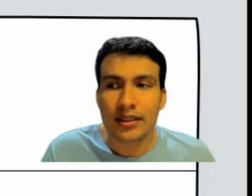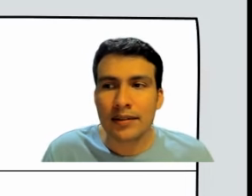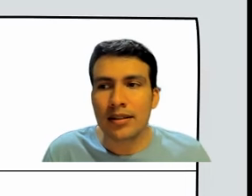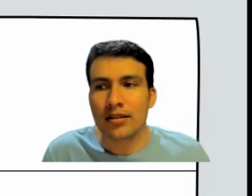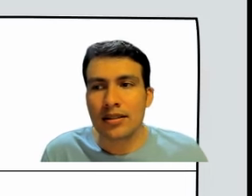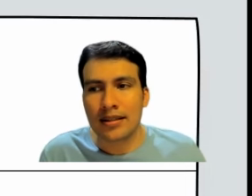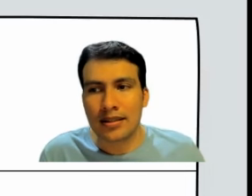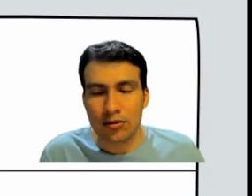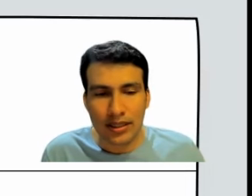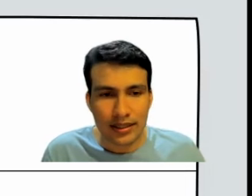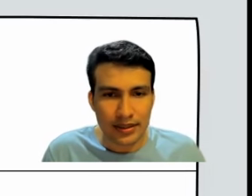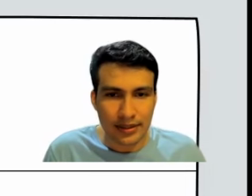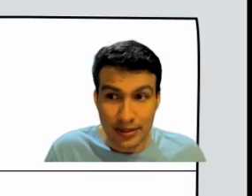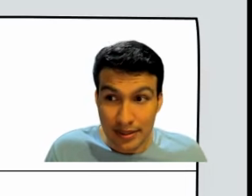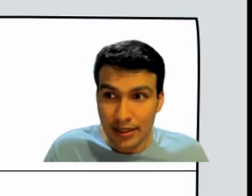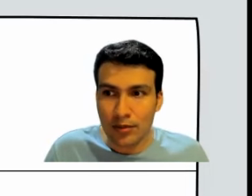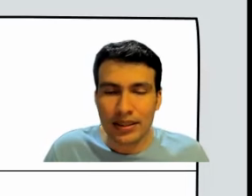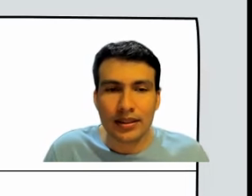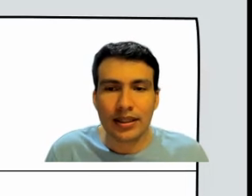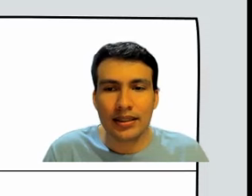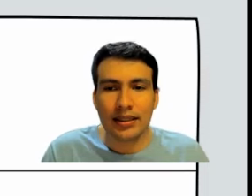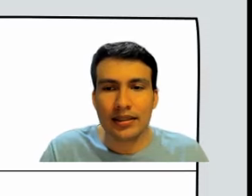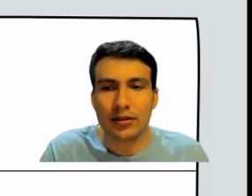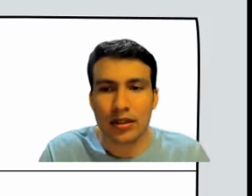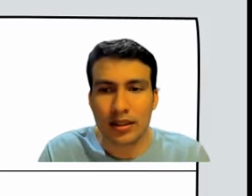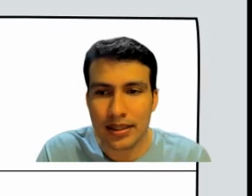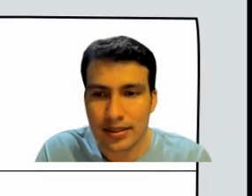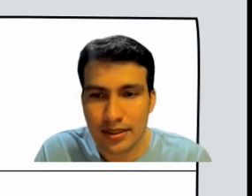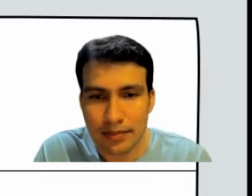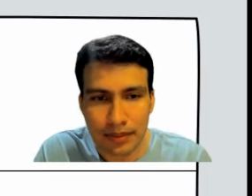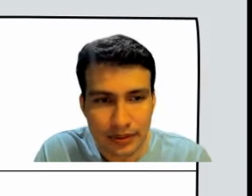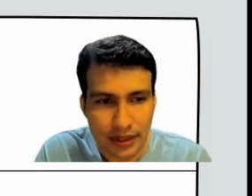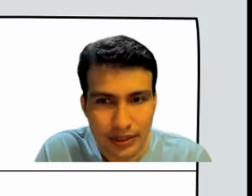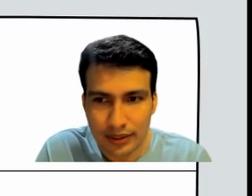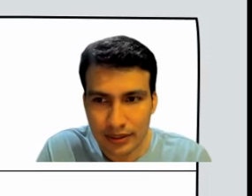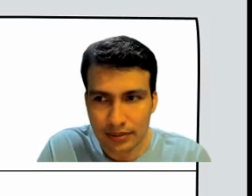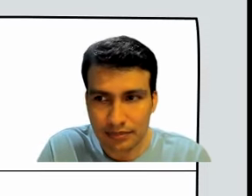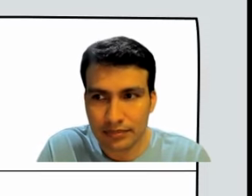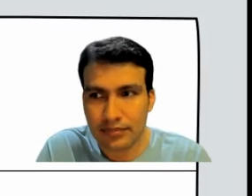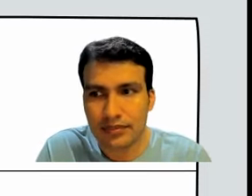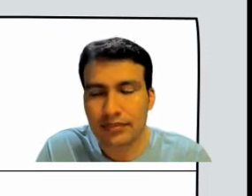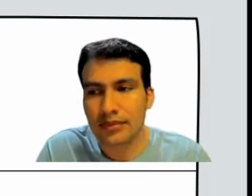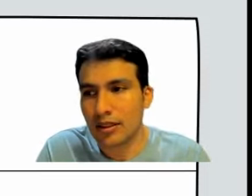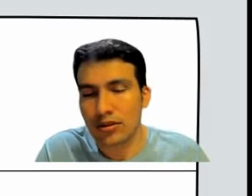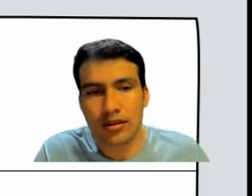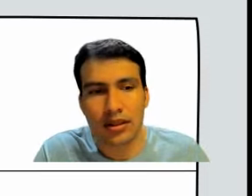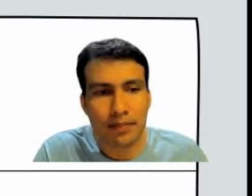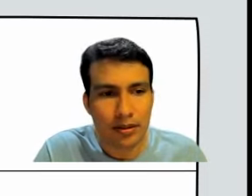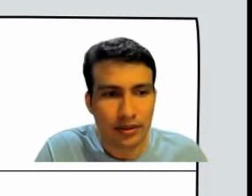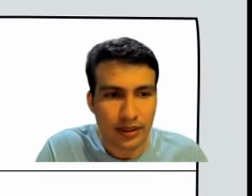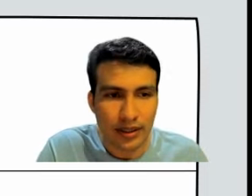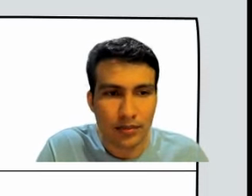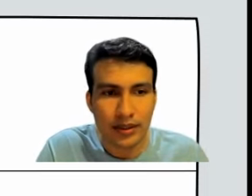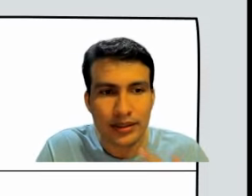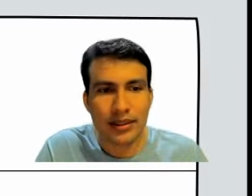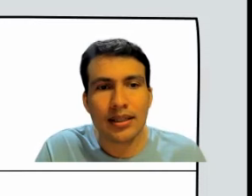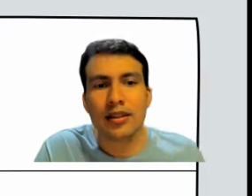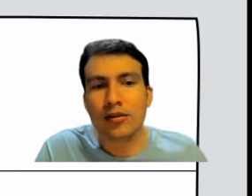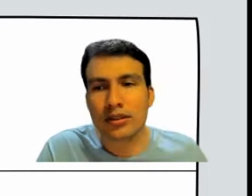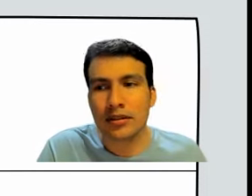Bueno, en este video se va a hacer una reseña comentada del artículo que aparece ahí en pantalla, que traducido al español sería